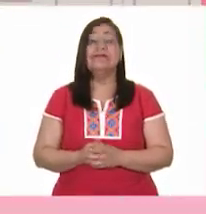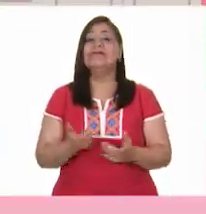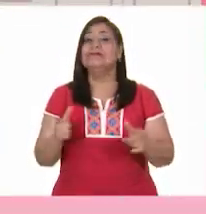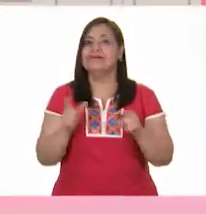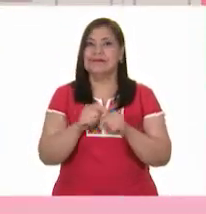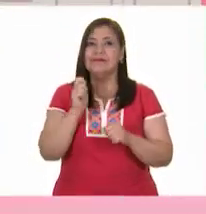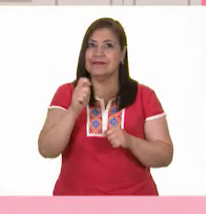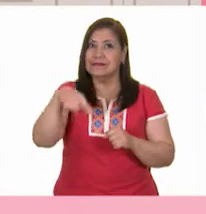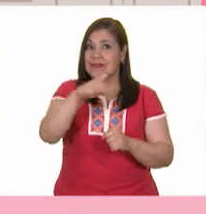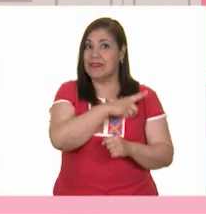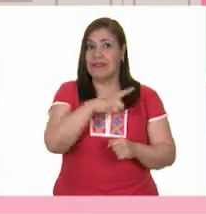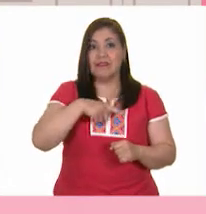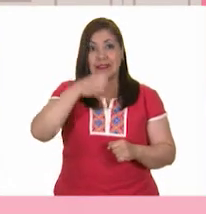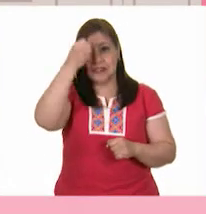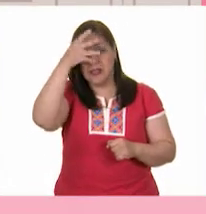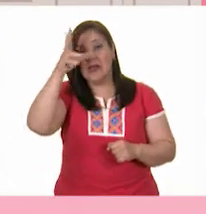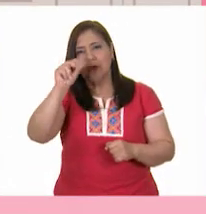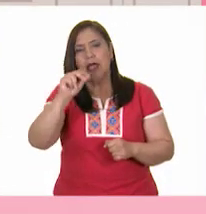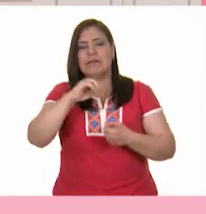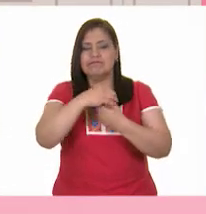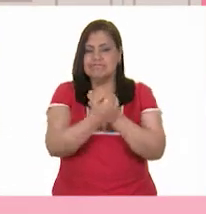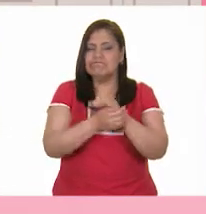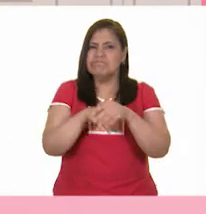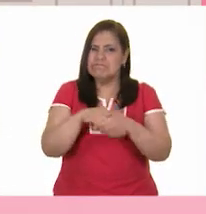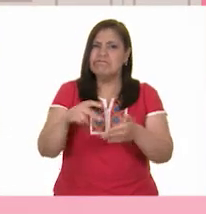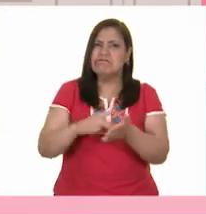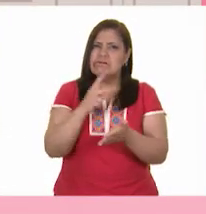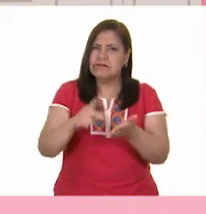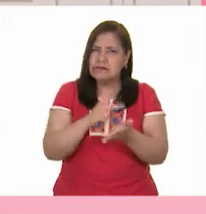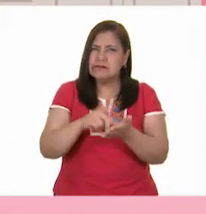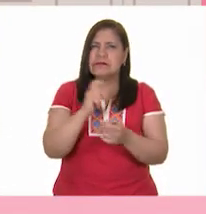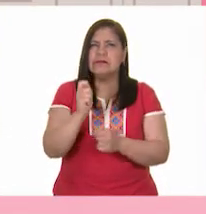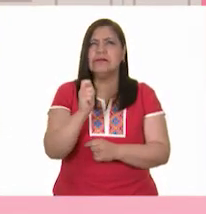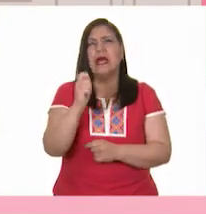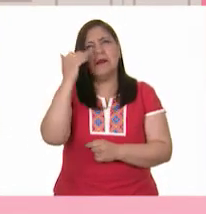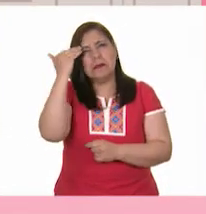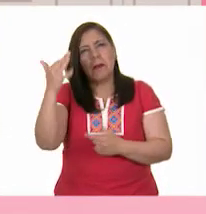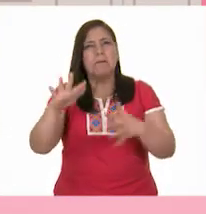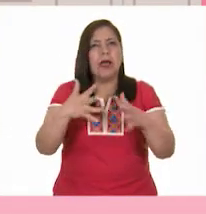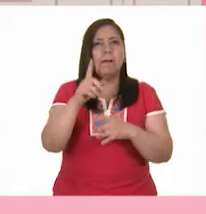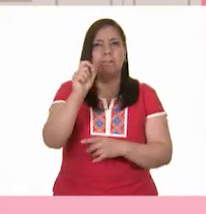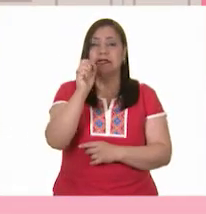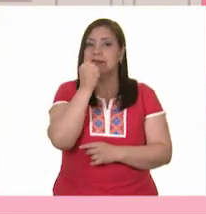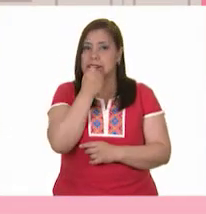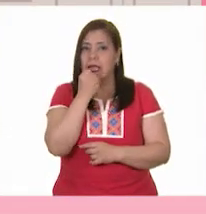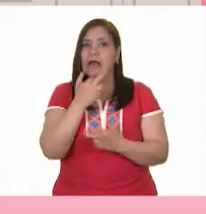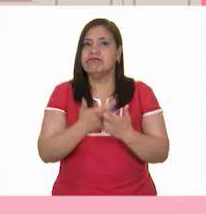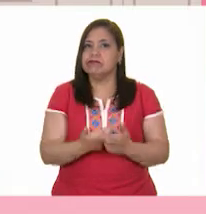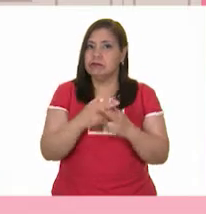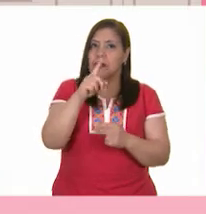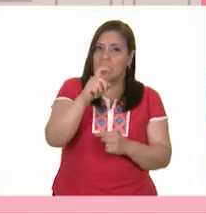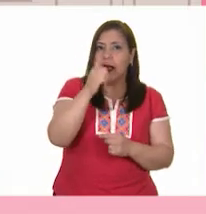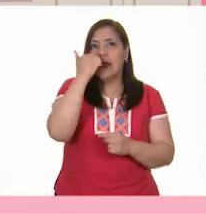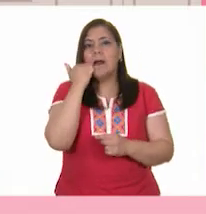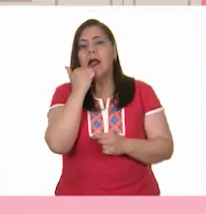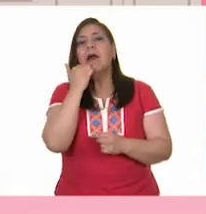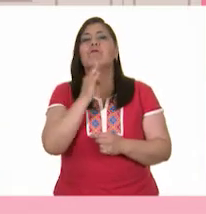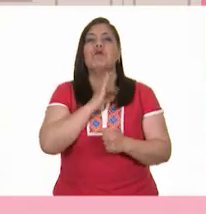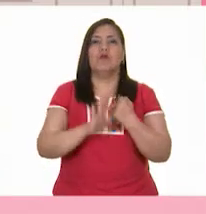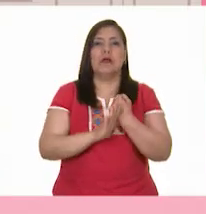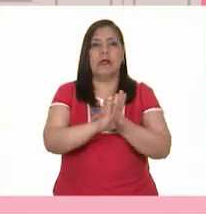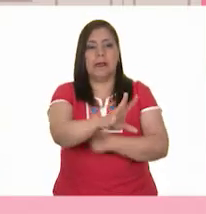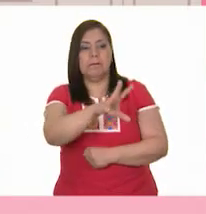Finalmente, no olviden que lavarse las manos varias veces al día, durante 20 segundos, con suficiente agua y jabón, ayuda a